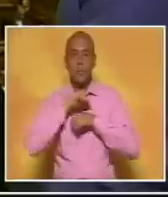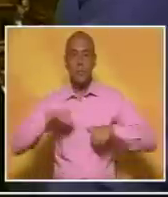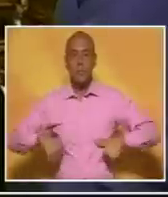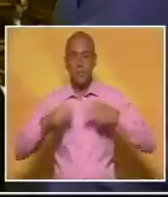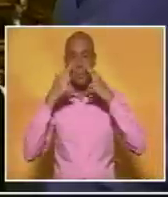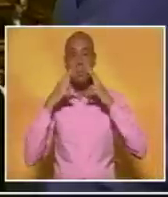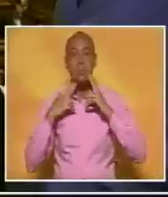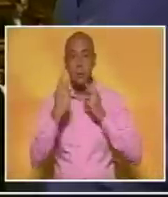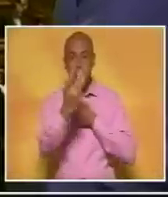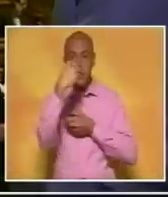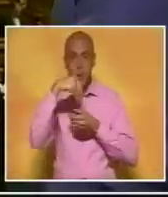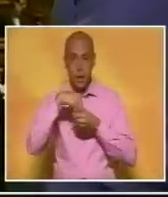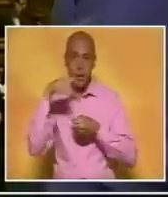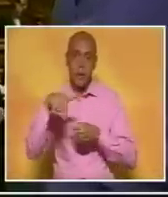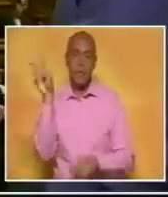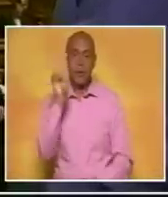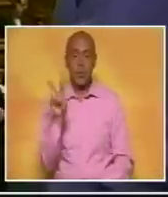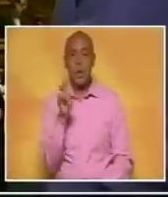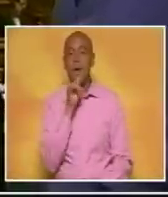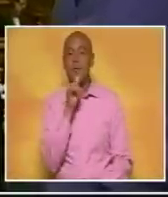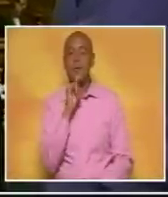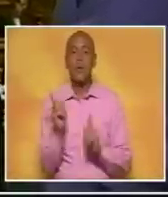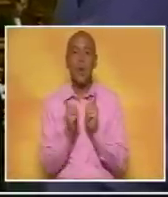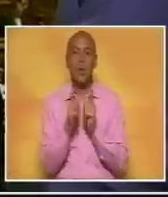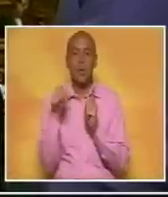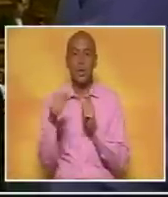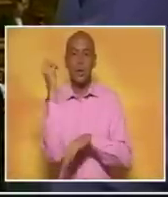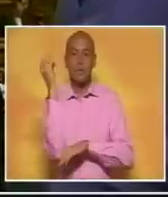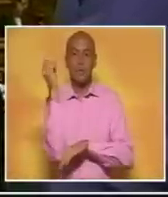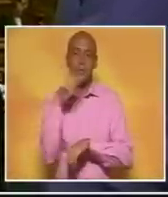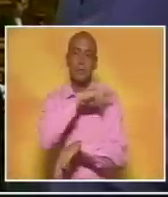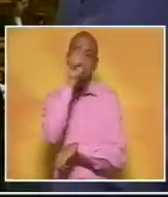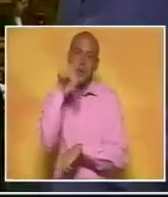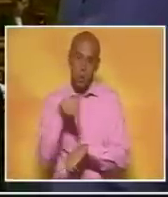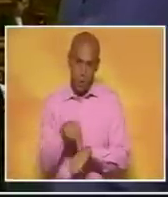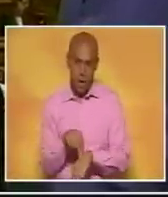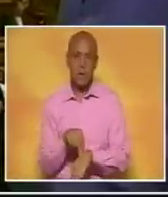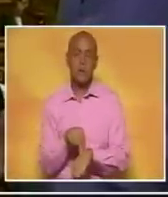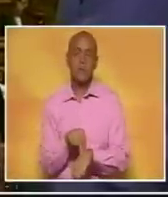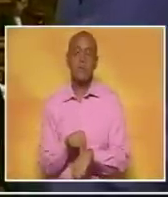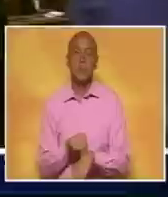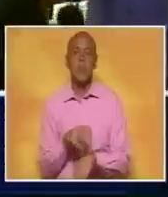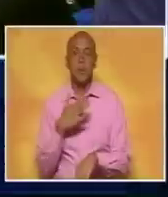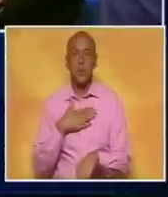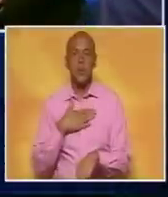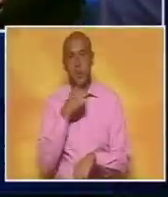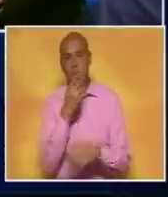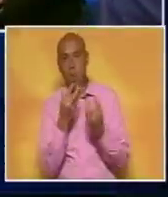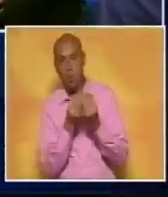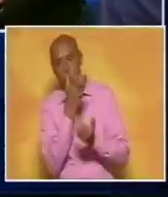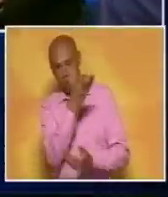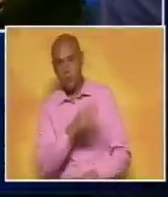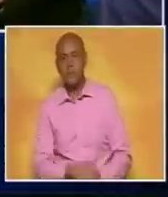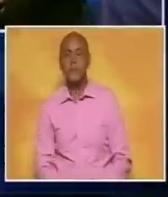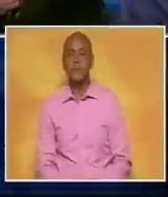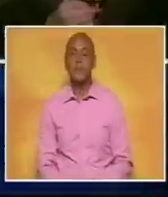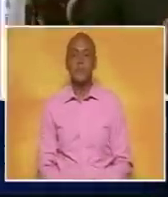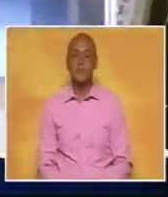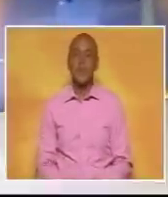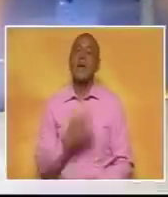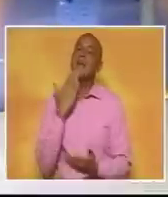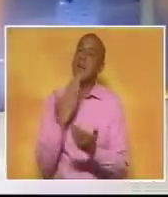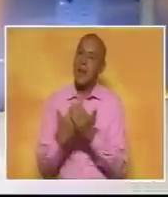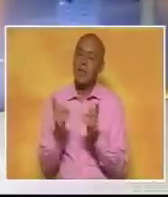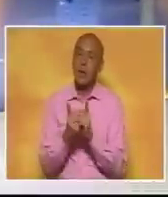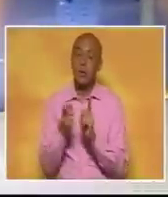territorio venezolano. Esto es la información desde el hemiciclo de sesiones de la Asamblea Nacional. Regresamos al estudio. Muchísimas gracias,